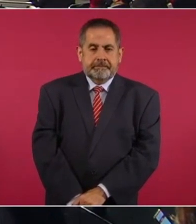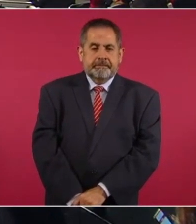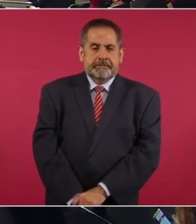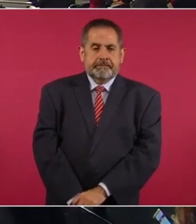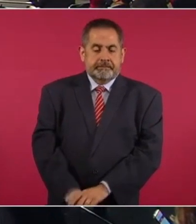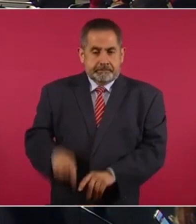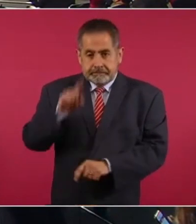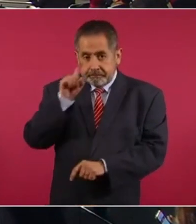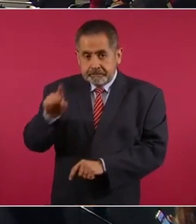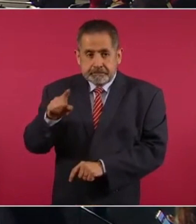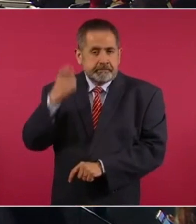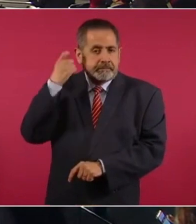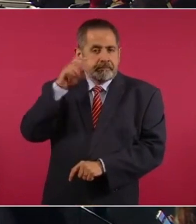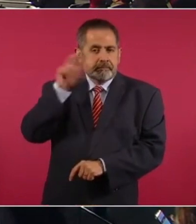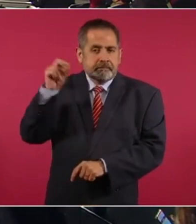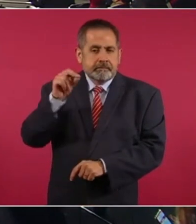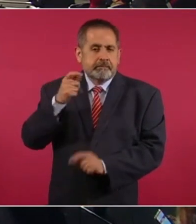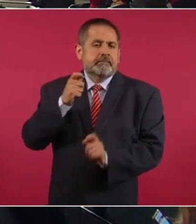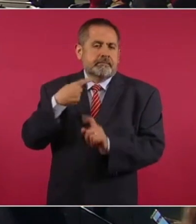Está a la mitad